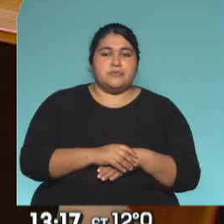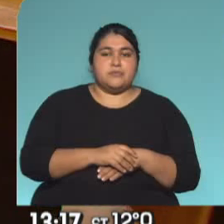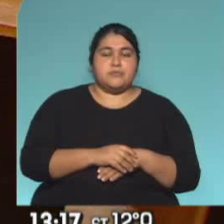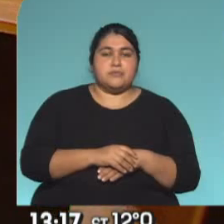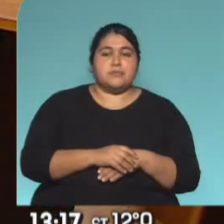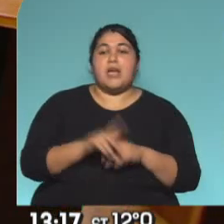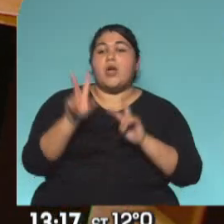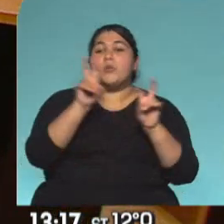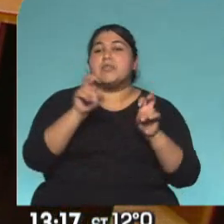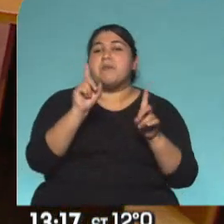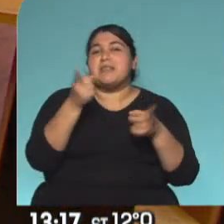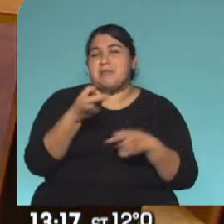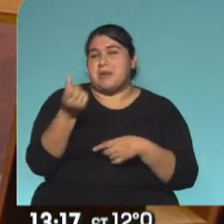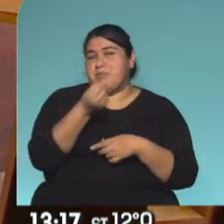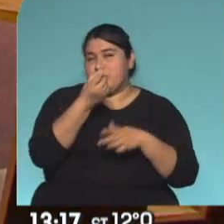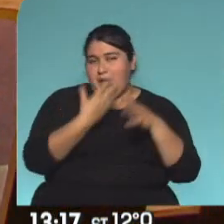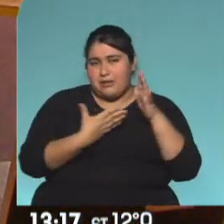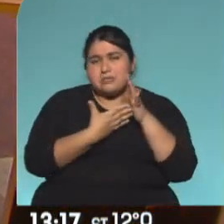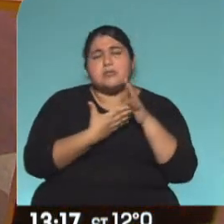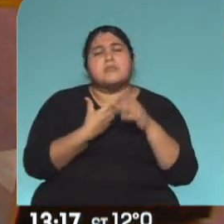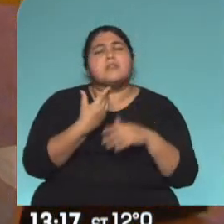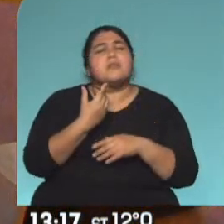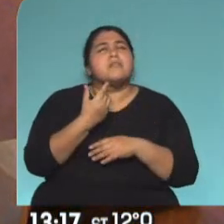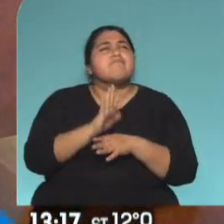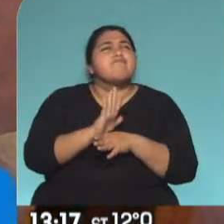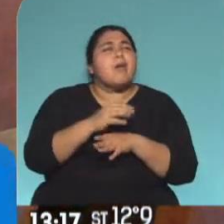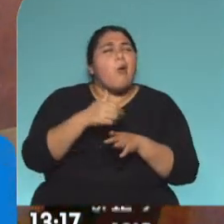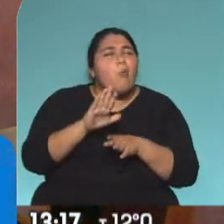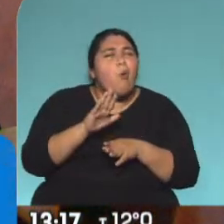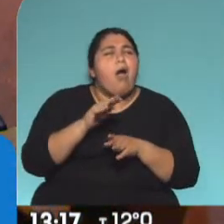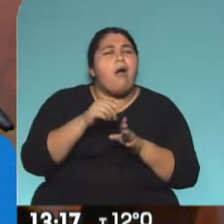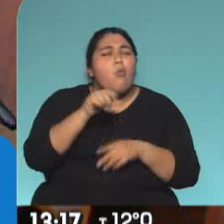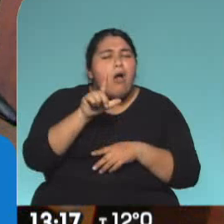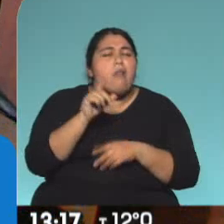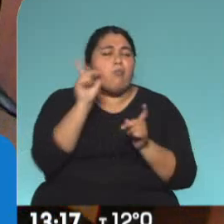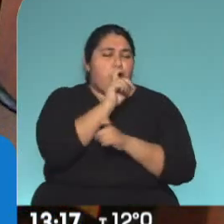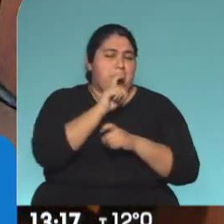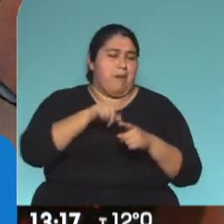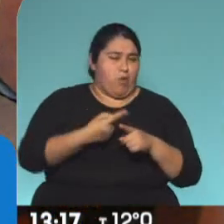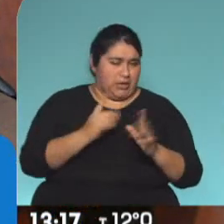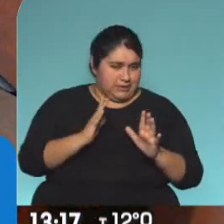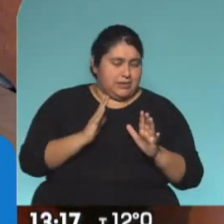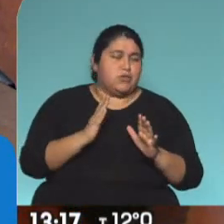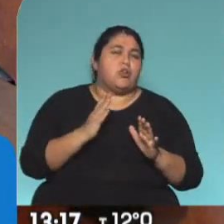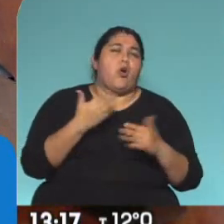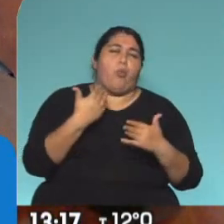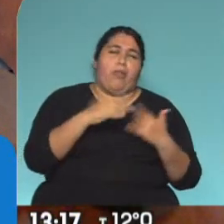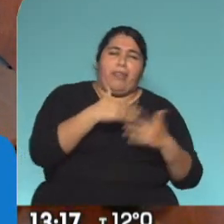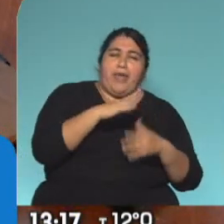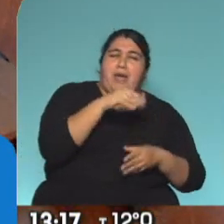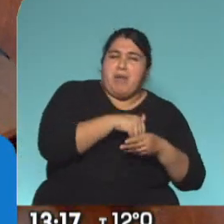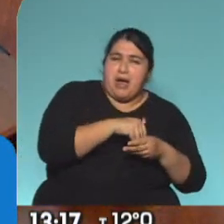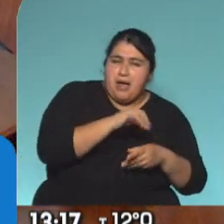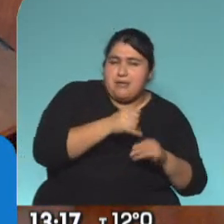Y uno de los temas también centrales me parece que es qué impactos o qué consecuencias políticas traerá esto para la campaña. Digo, cuando uno